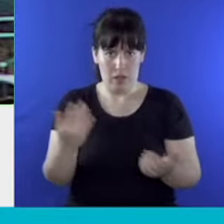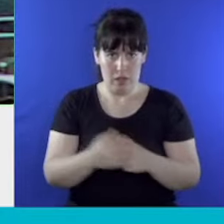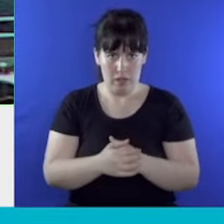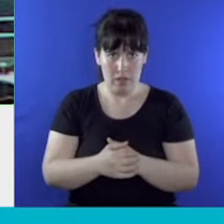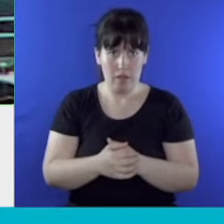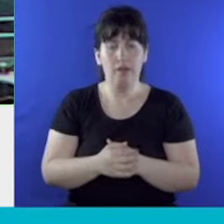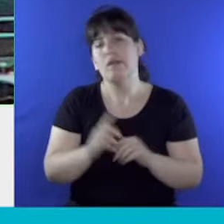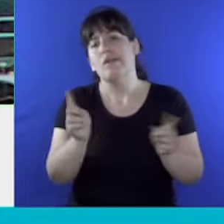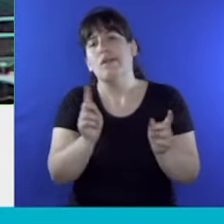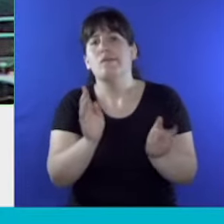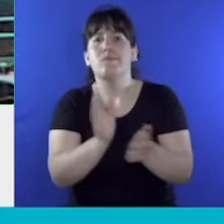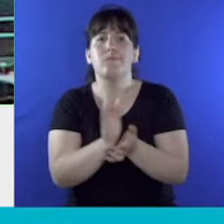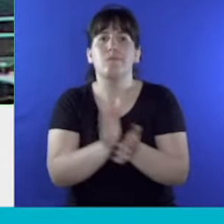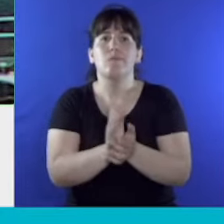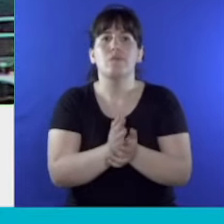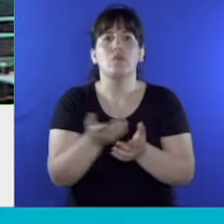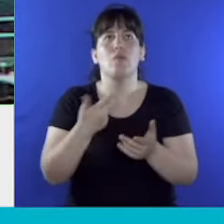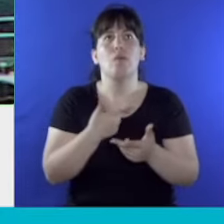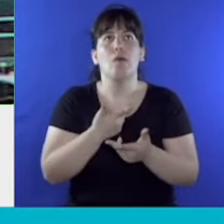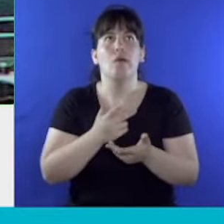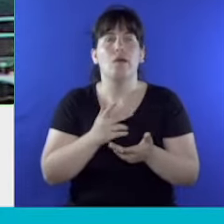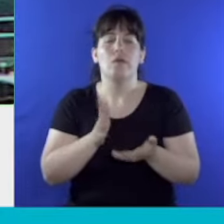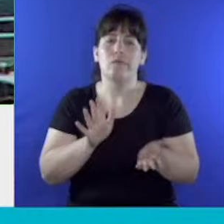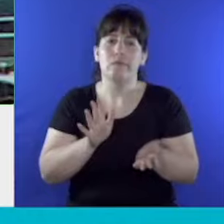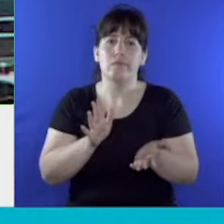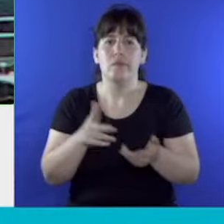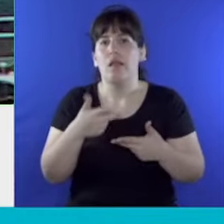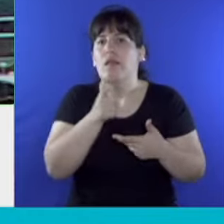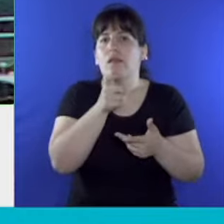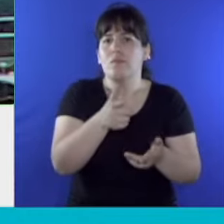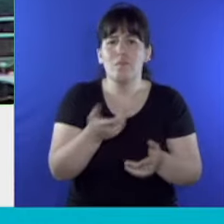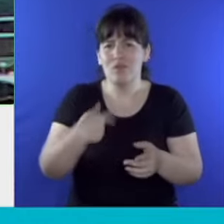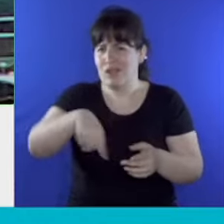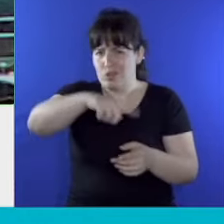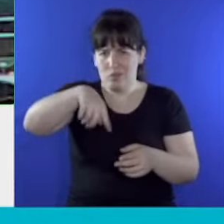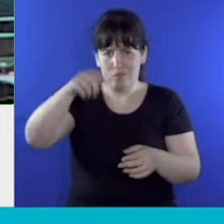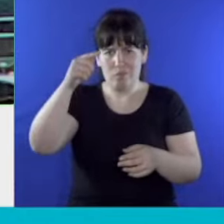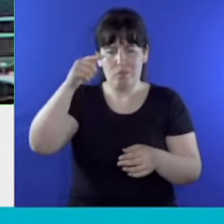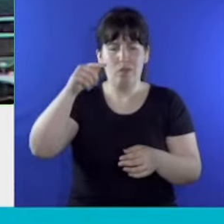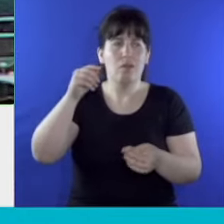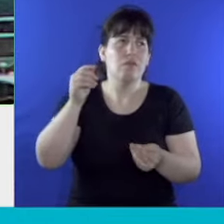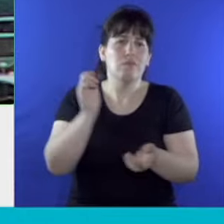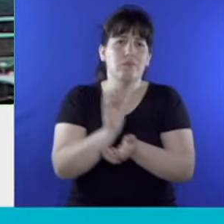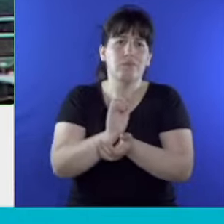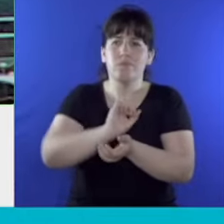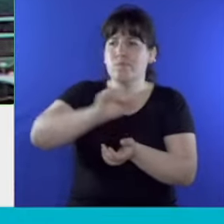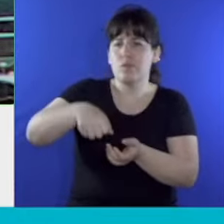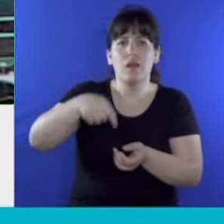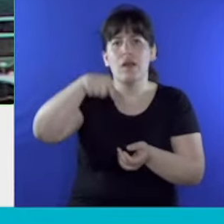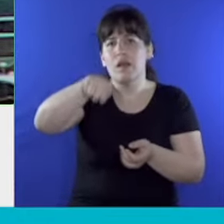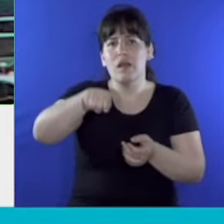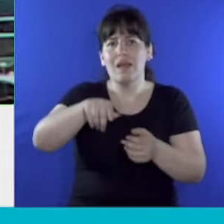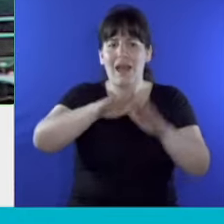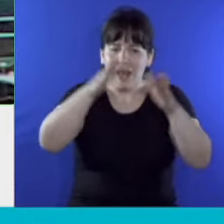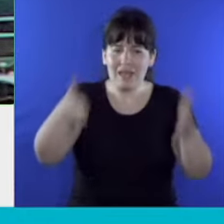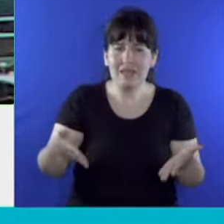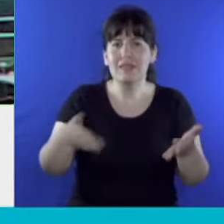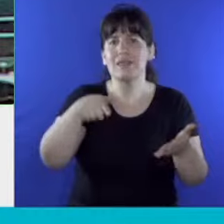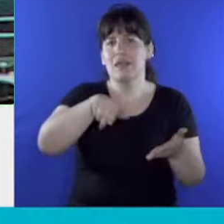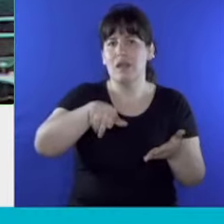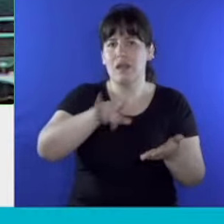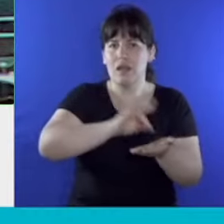no intente una evolución, porque se han olvidado de decir que esta legislatura no pierde en ningún caso